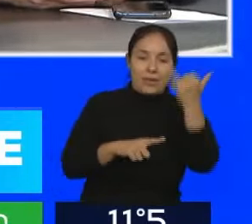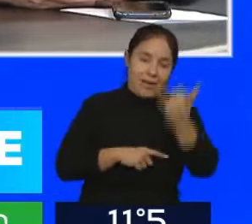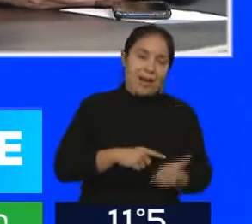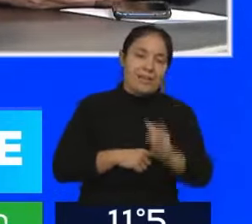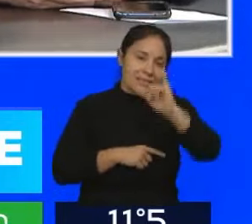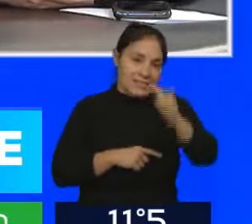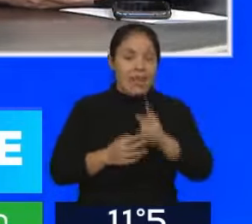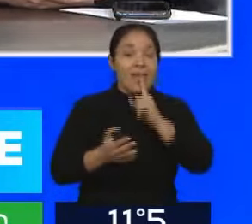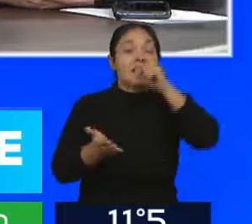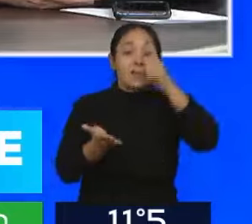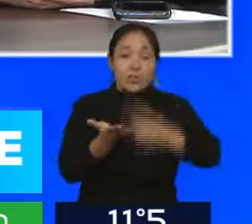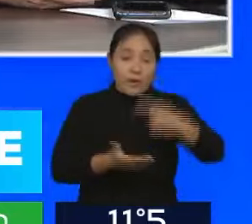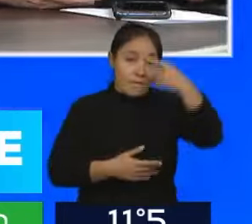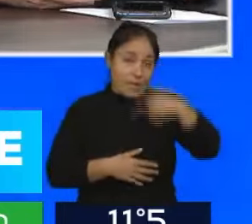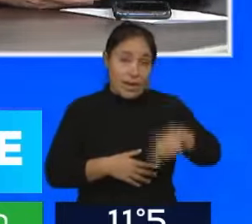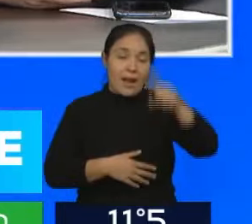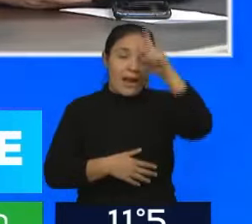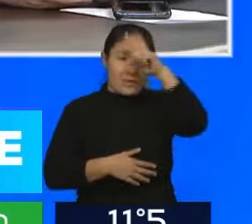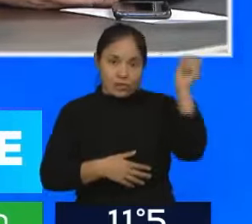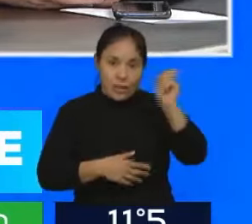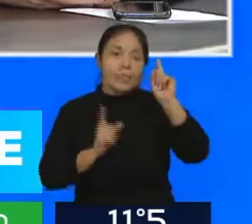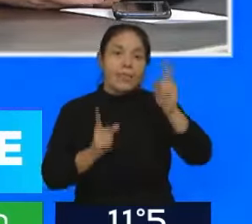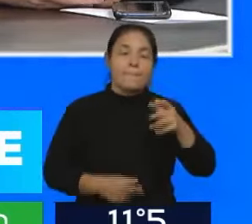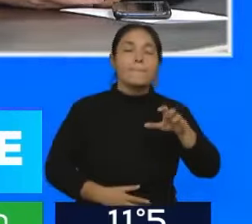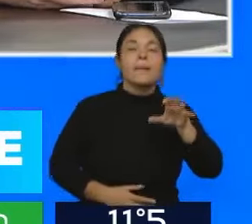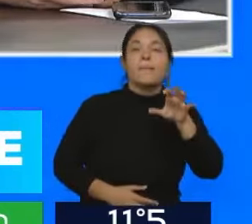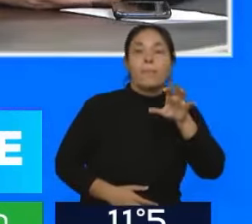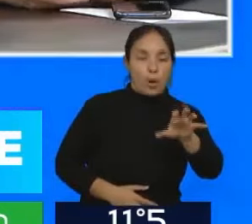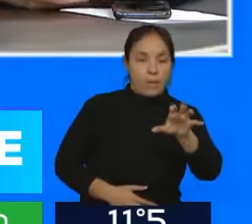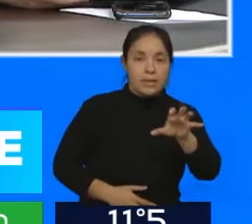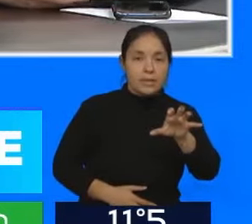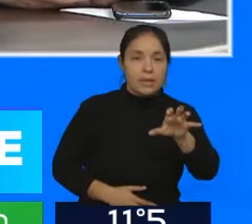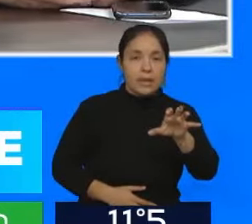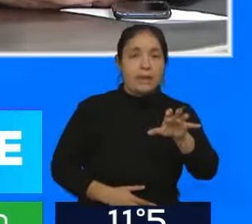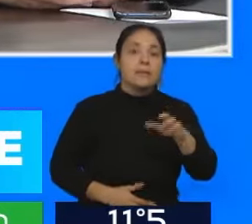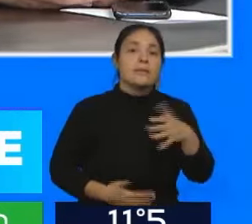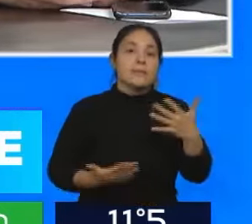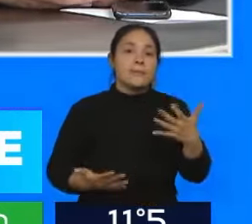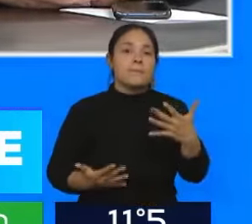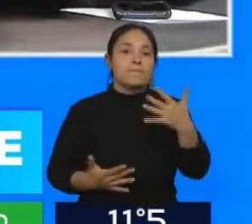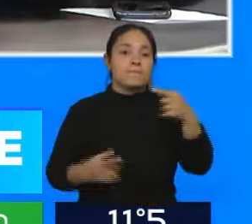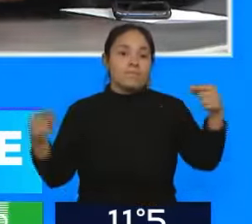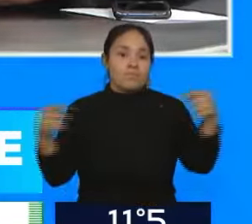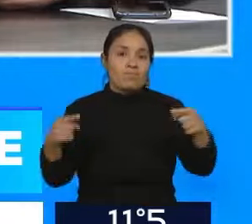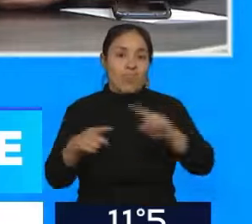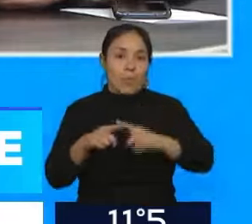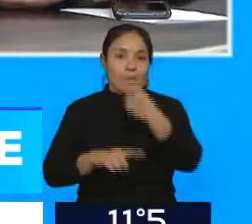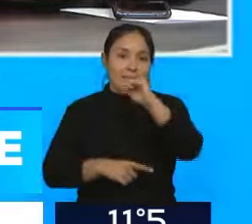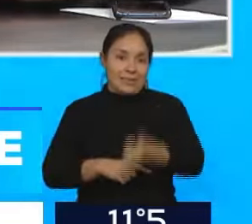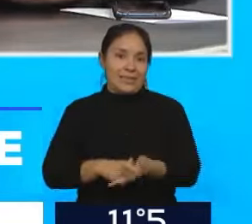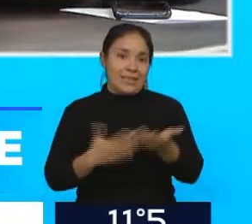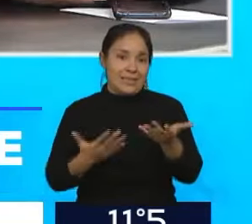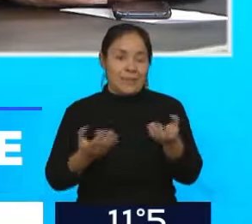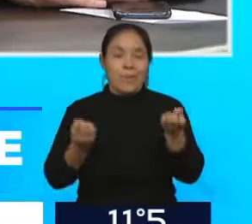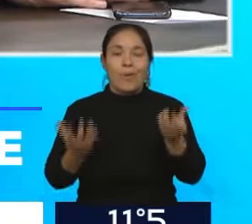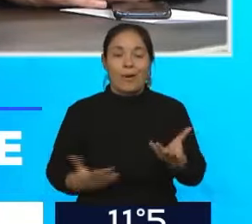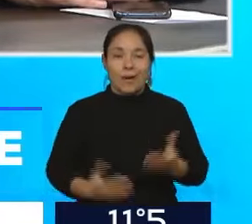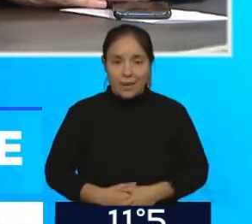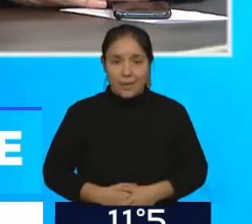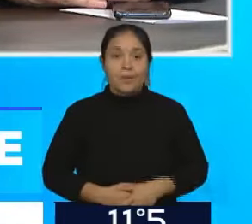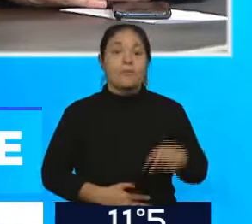de la Corte, tanto a nivel nacional como a nivel provincial, repercute políticamente porque está claro que si llegan